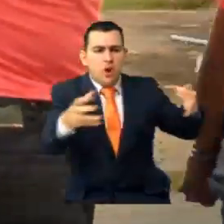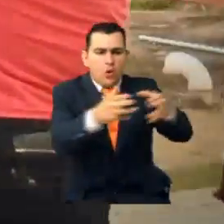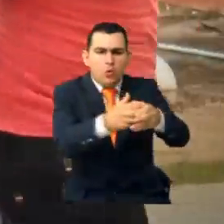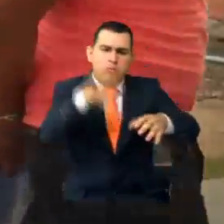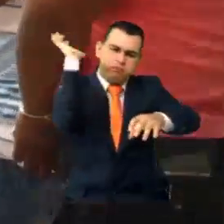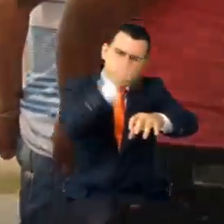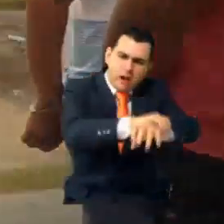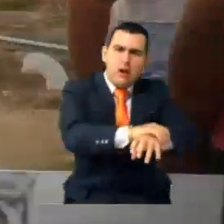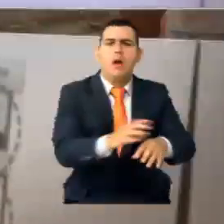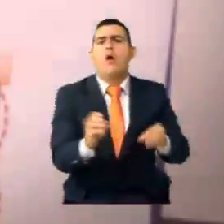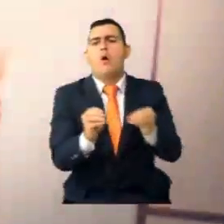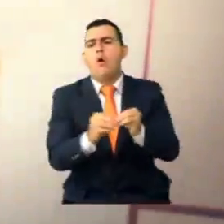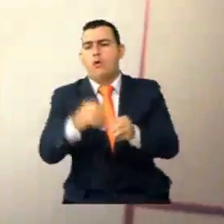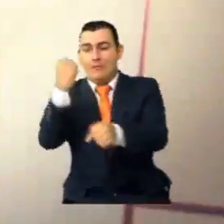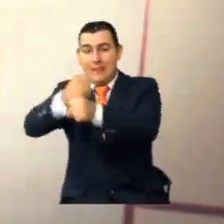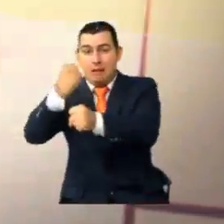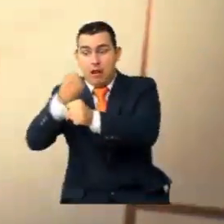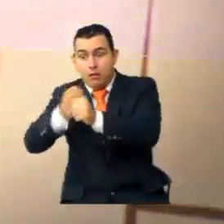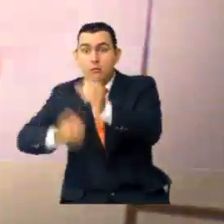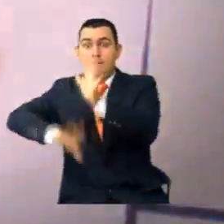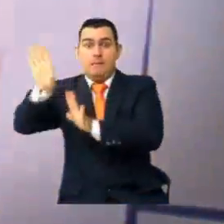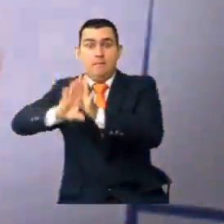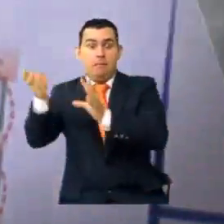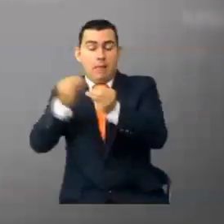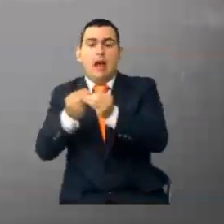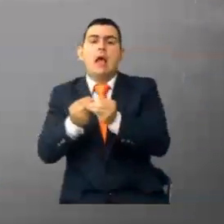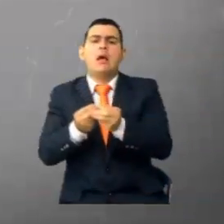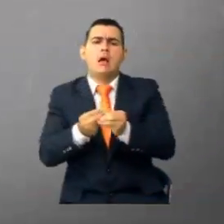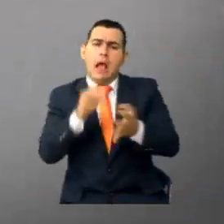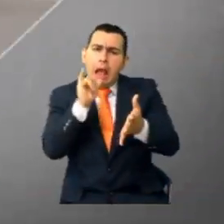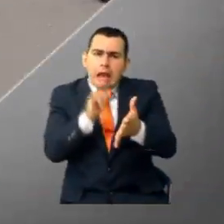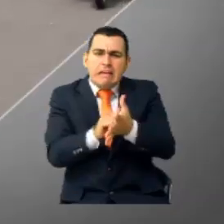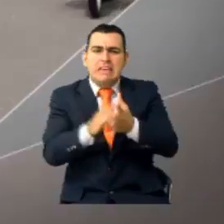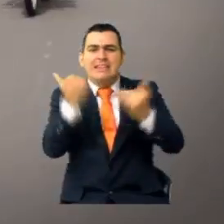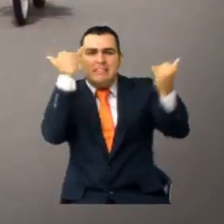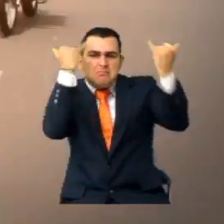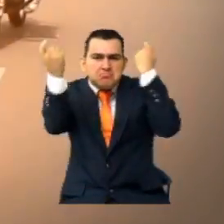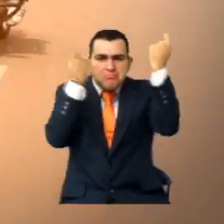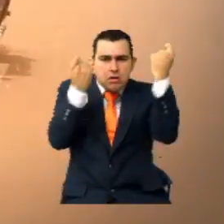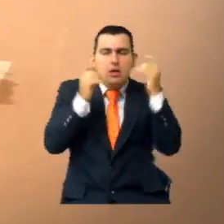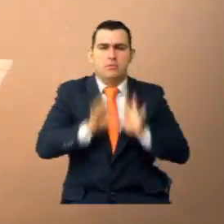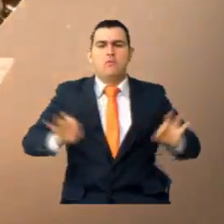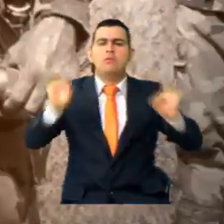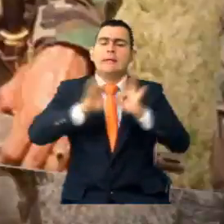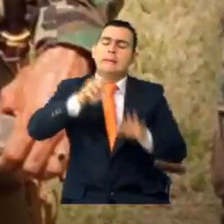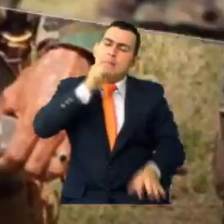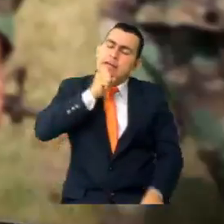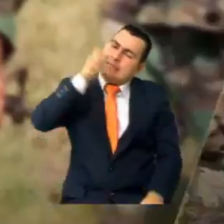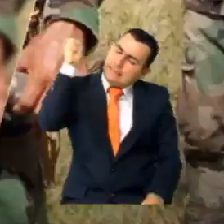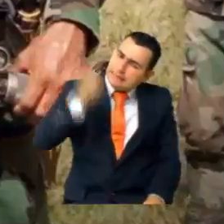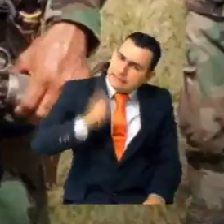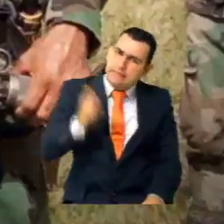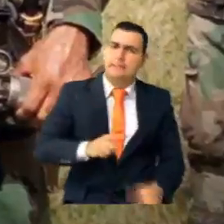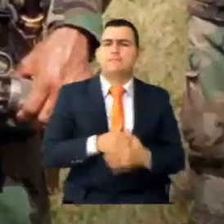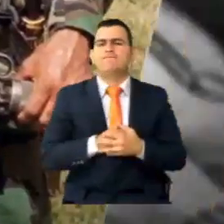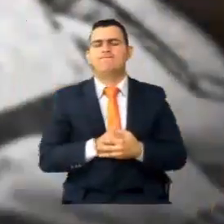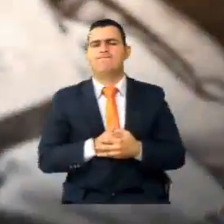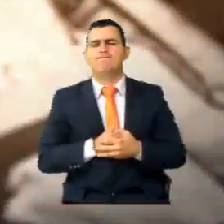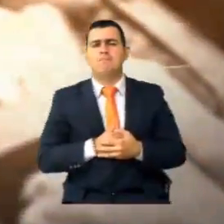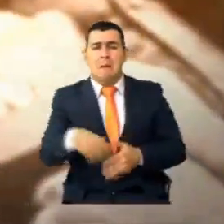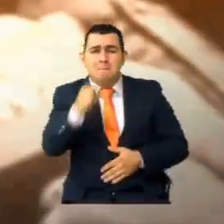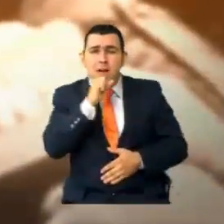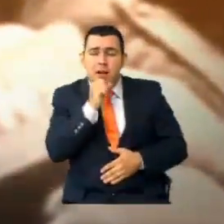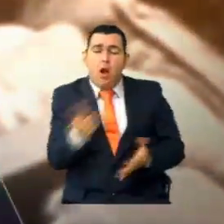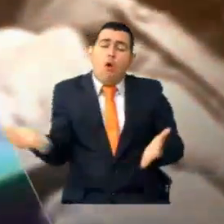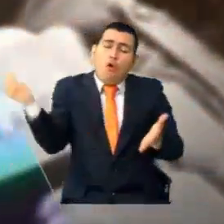los índices de desempleo y fortalecer las estrategias para combatir el microtráfico es lo que Barranca Bermeja necesita. La ciudad no quiere vivir